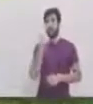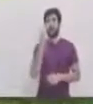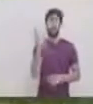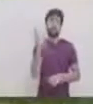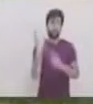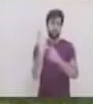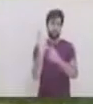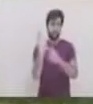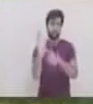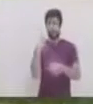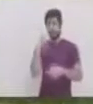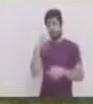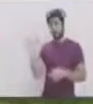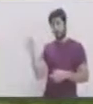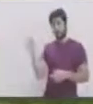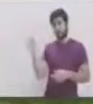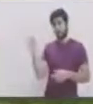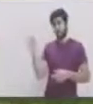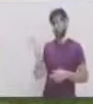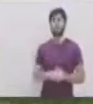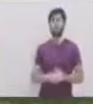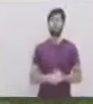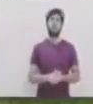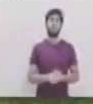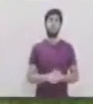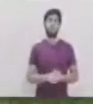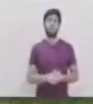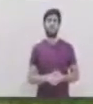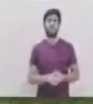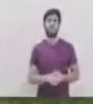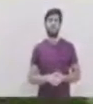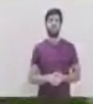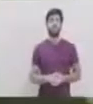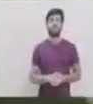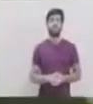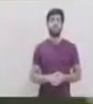derecha el pómulo derecho y voy hacia afuera terminando en A.